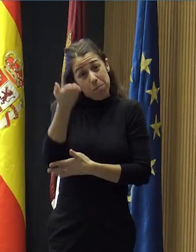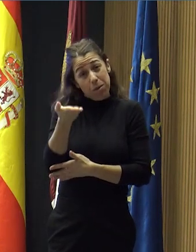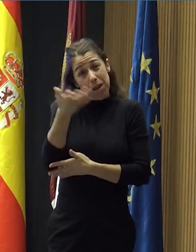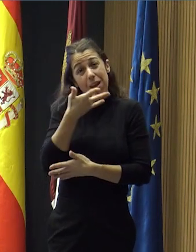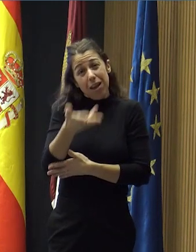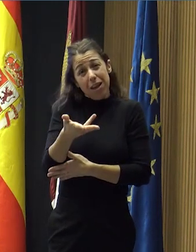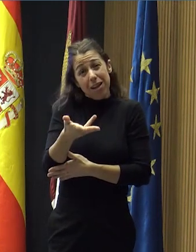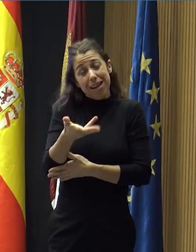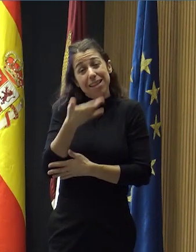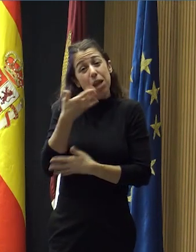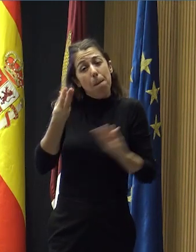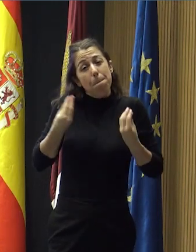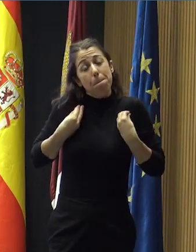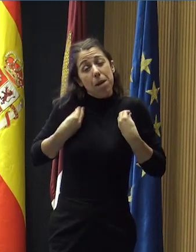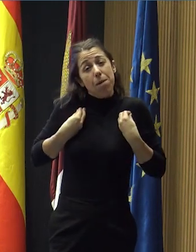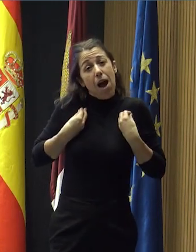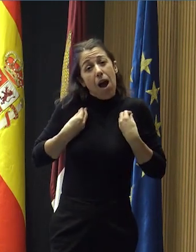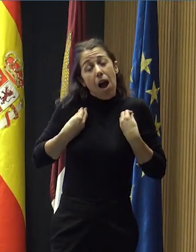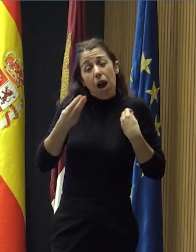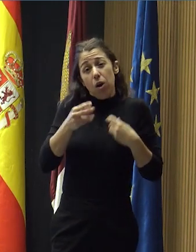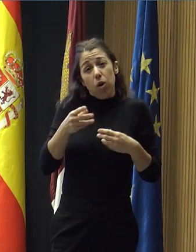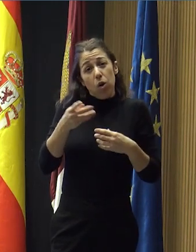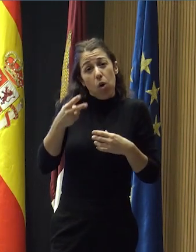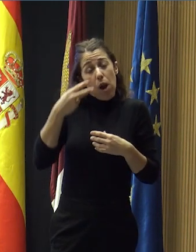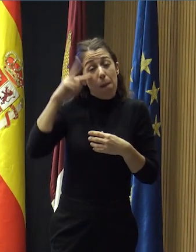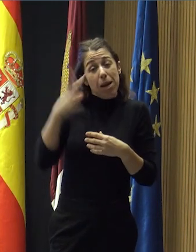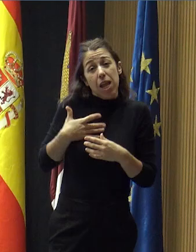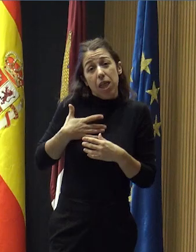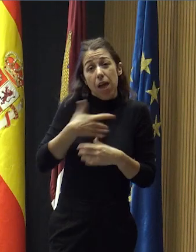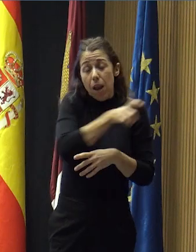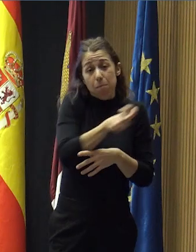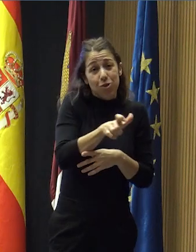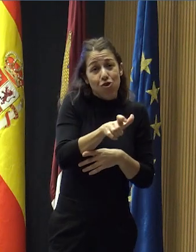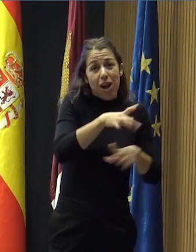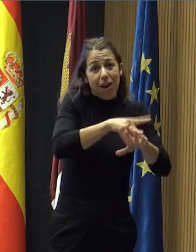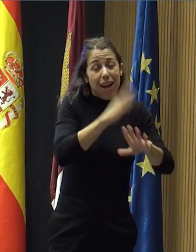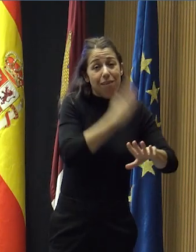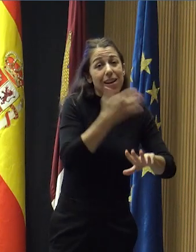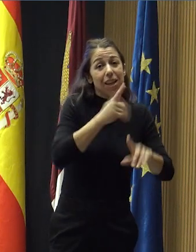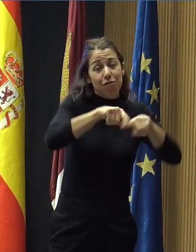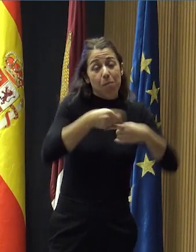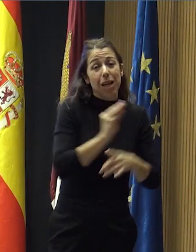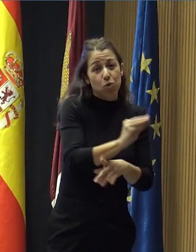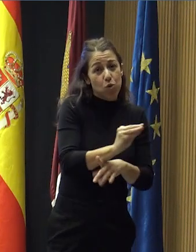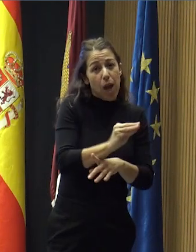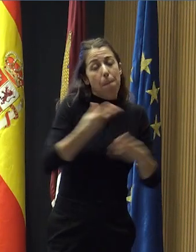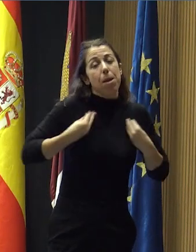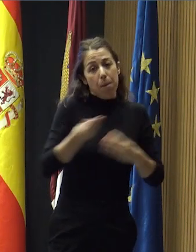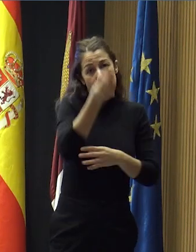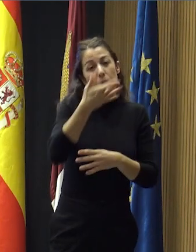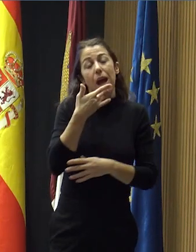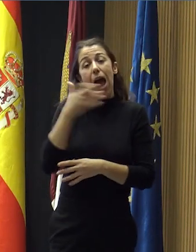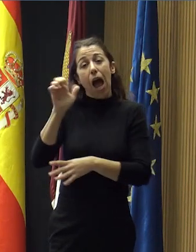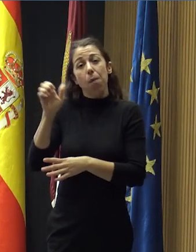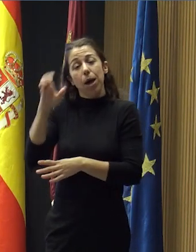todo, se viva mejor desde la experiencia del paciente y su familia. Escuchemos a Eva María Galán Moya, de